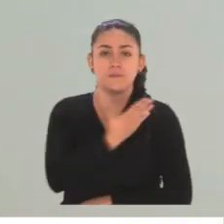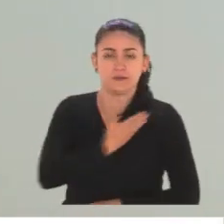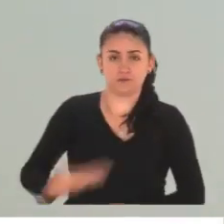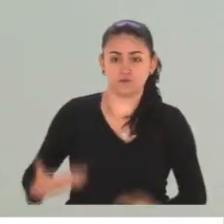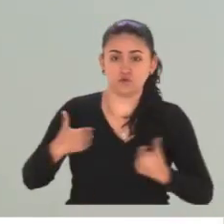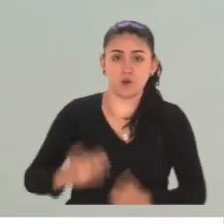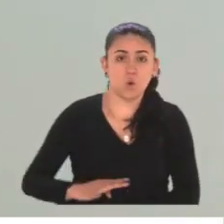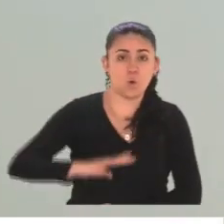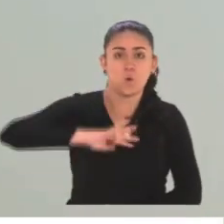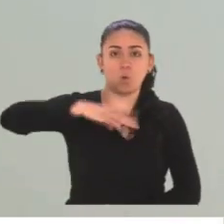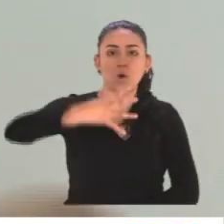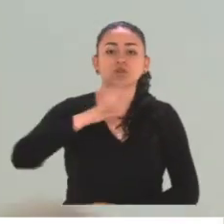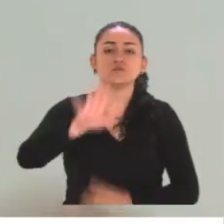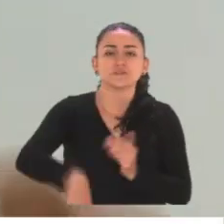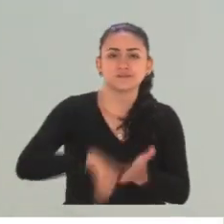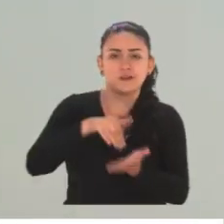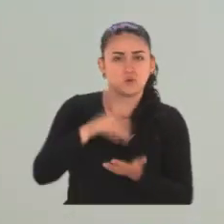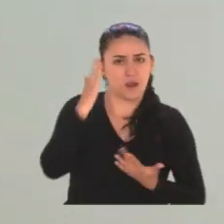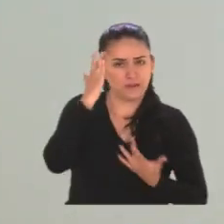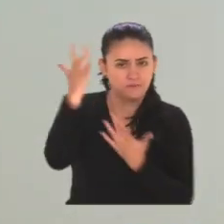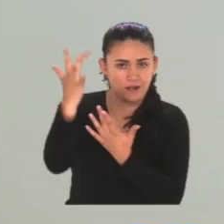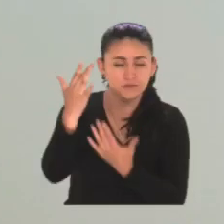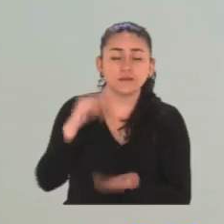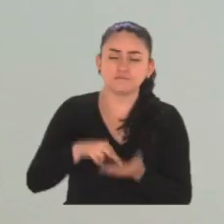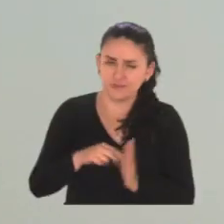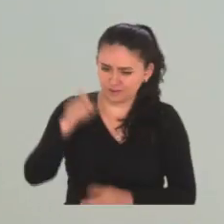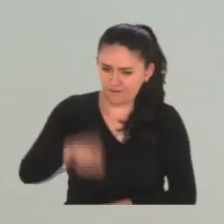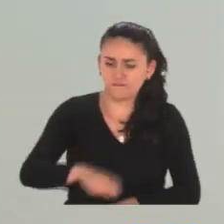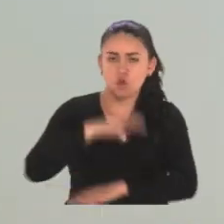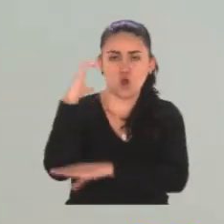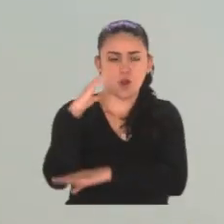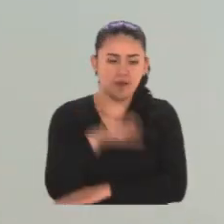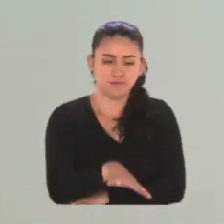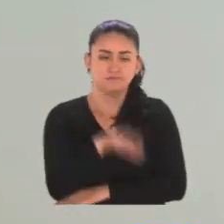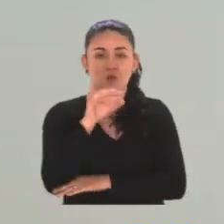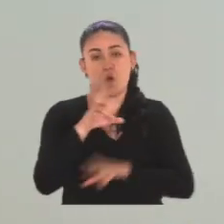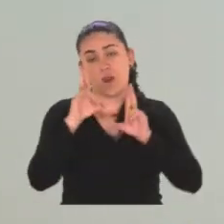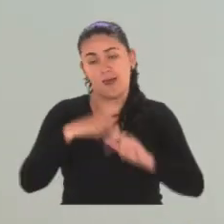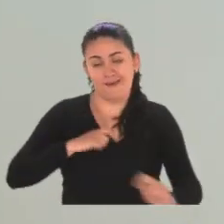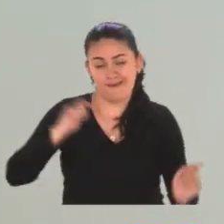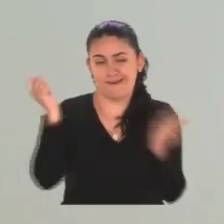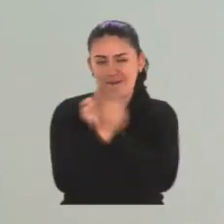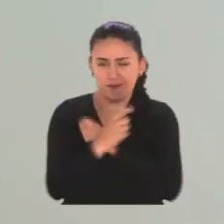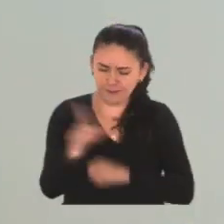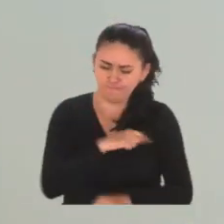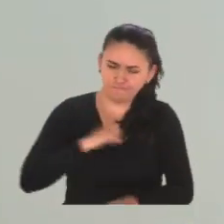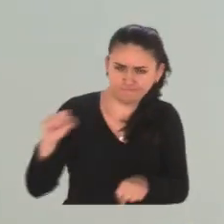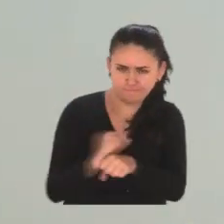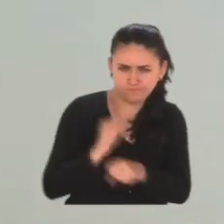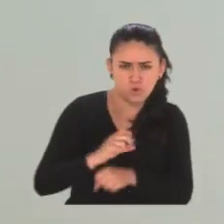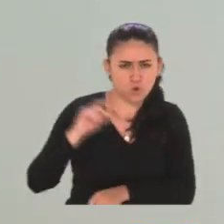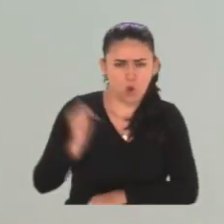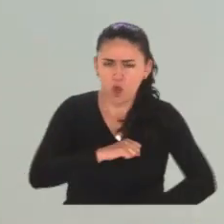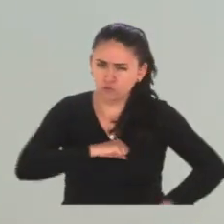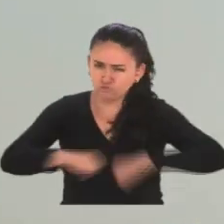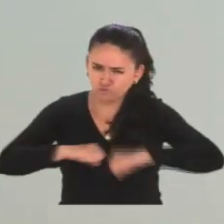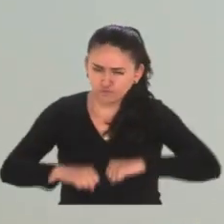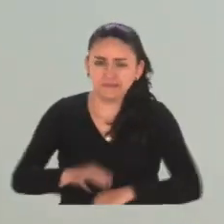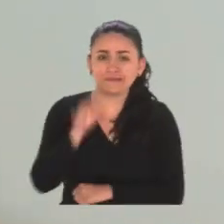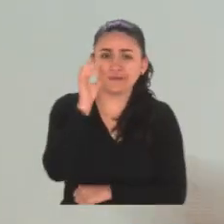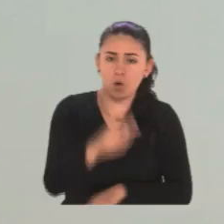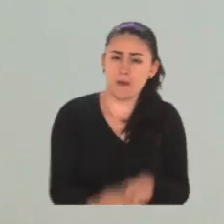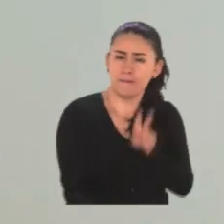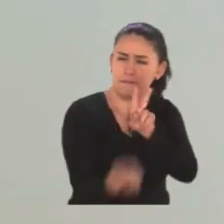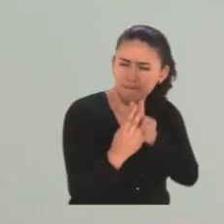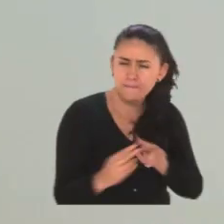en la coalición Centro Esperanza, que creo que es el cambio que necesita Colombia, pues me llena de alegría, así que vamos a trabajar duro. Estamos seguros que entre más nos conozcan,